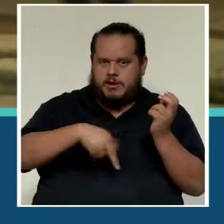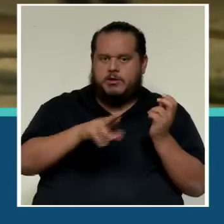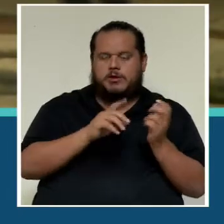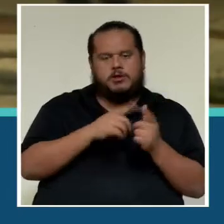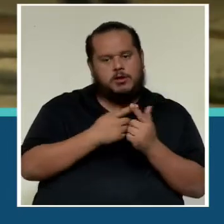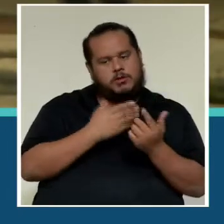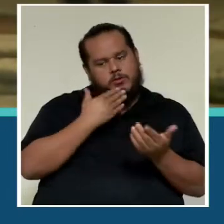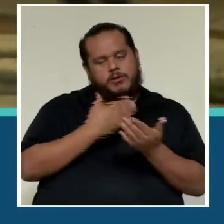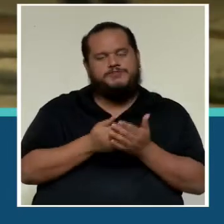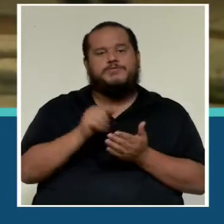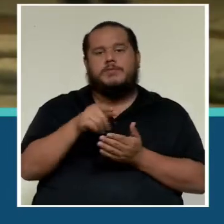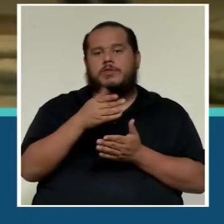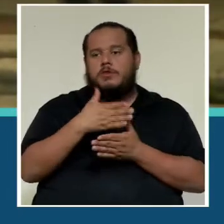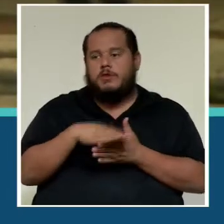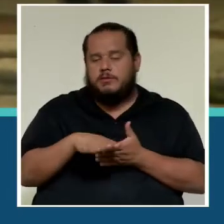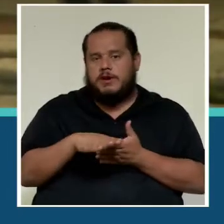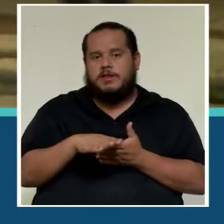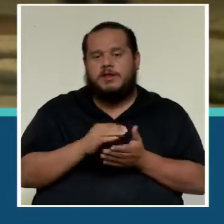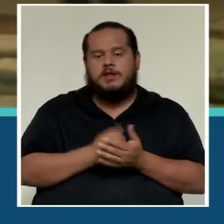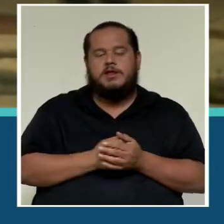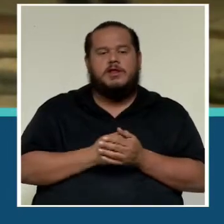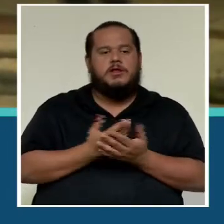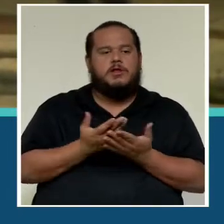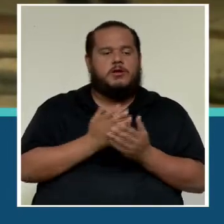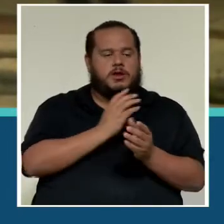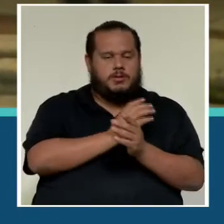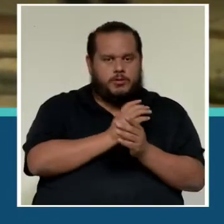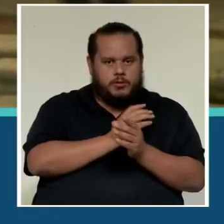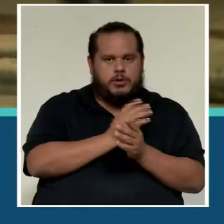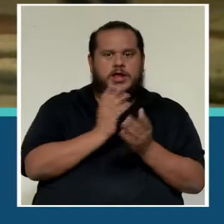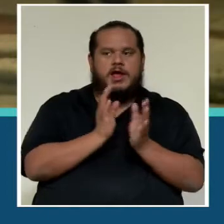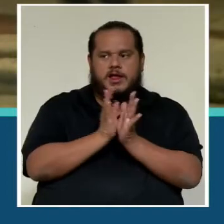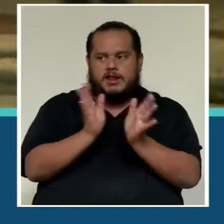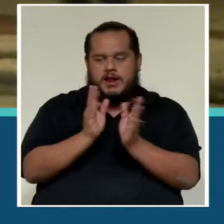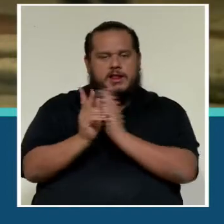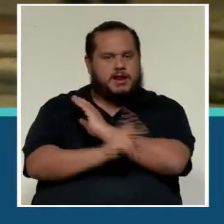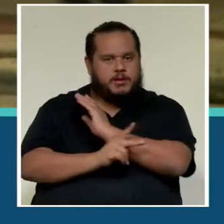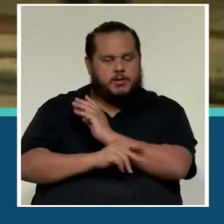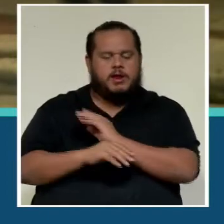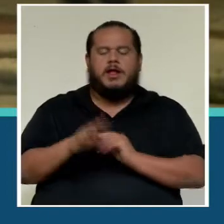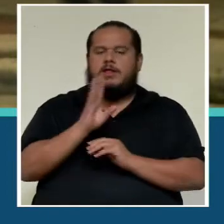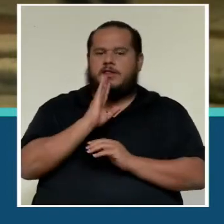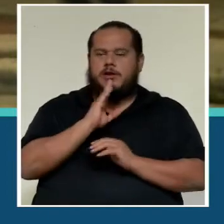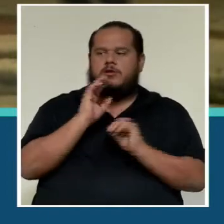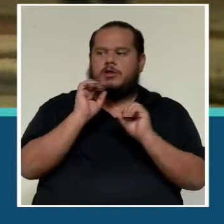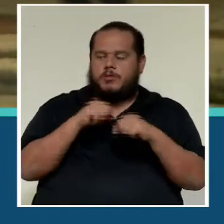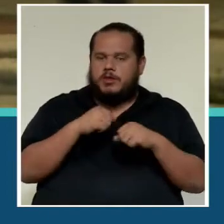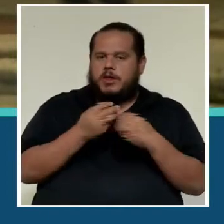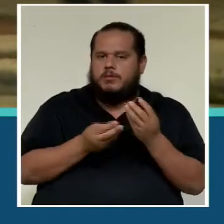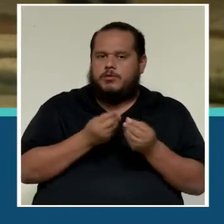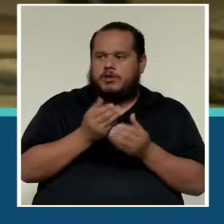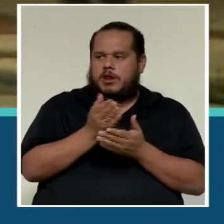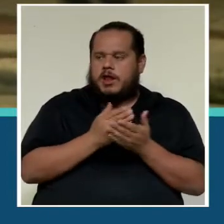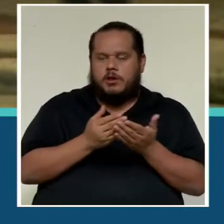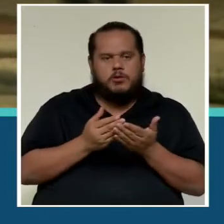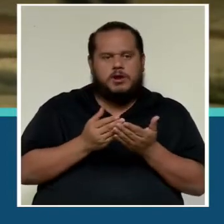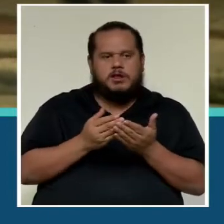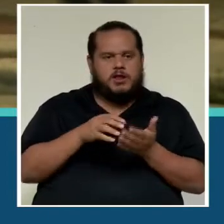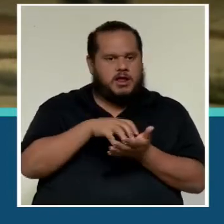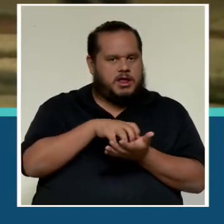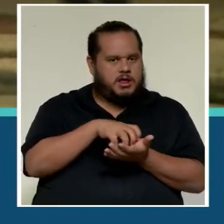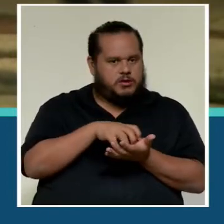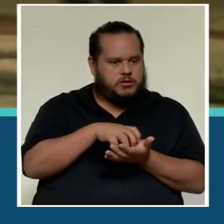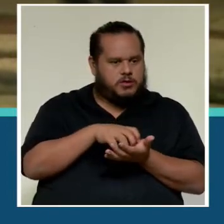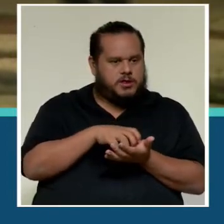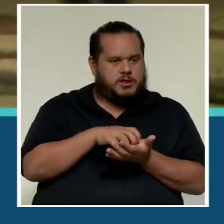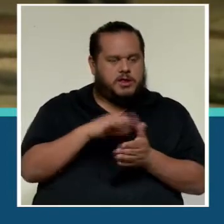que bueno, esto es parte también de lo que la Procuraduría está mencionando, que podría estar generando algunas dudas